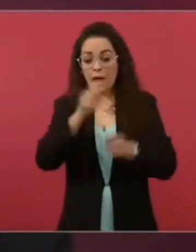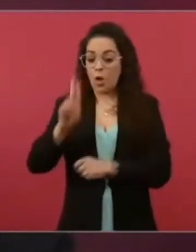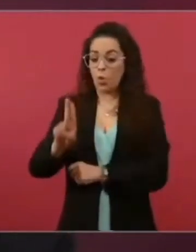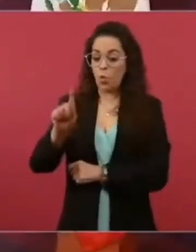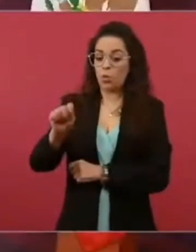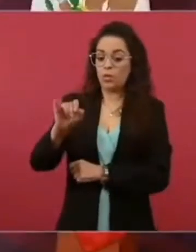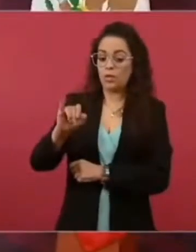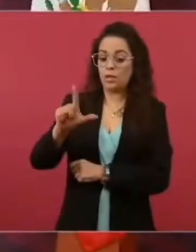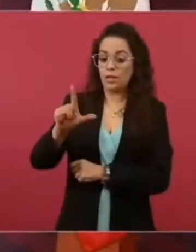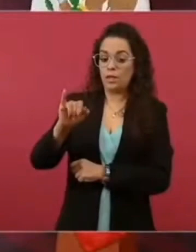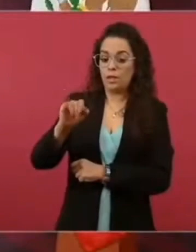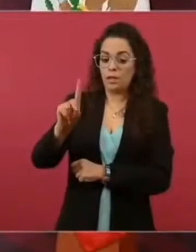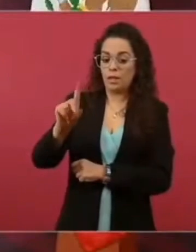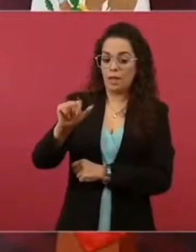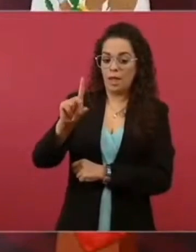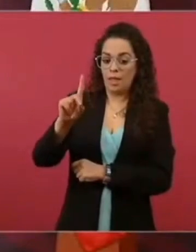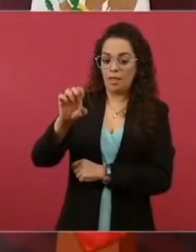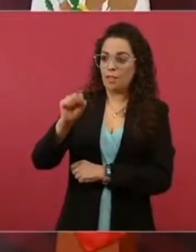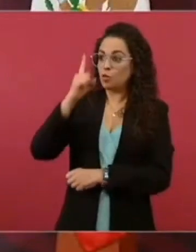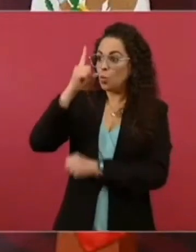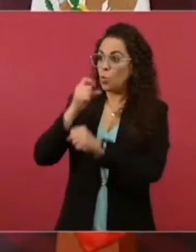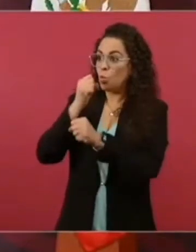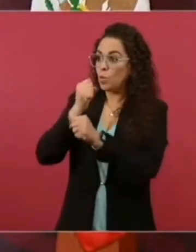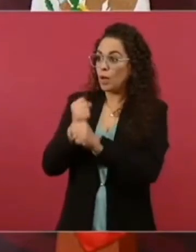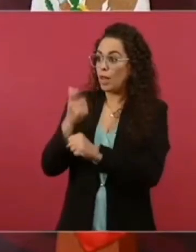para el trabajador.